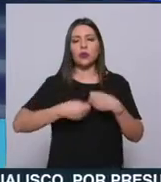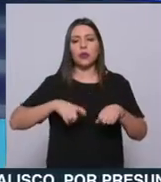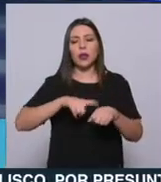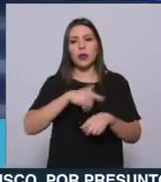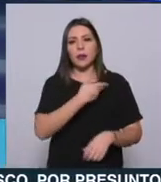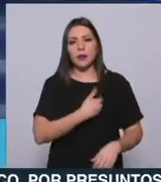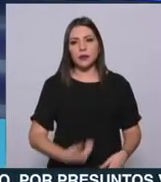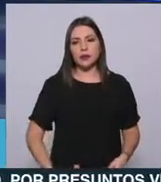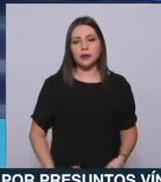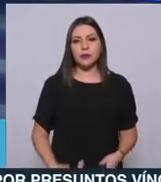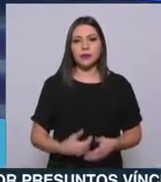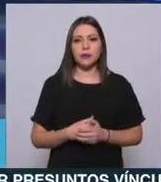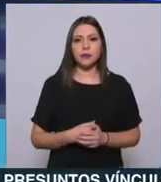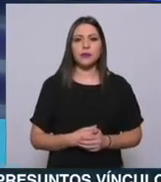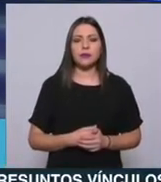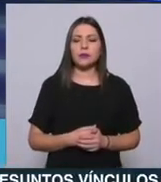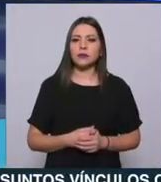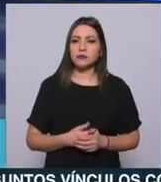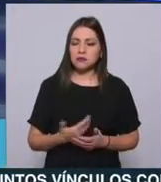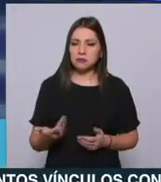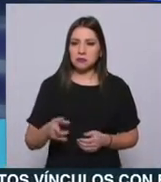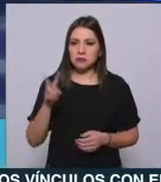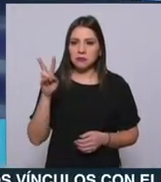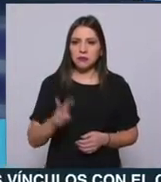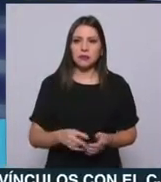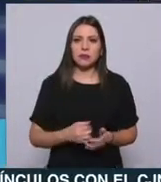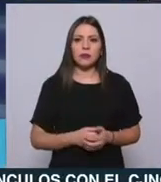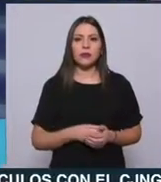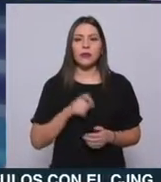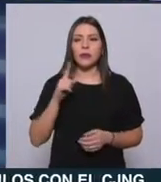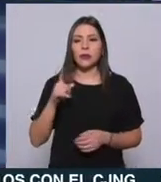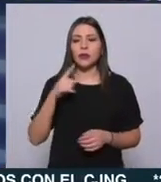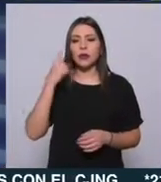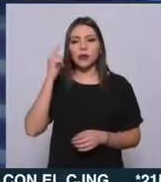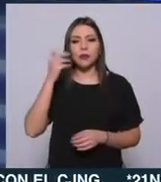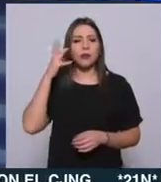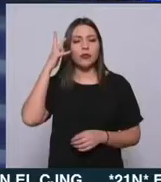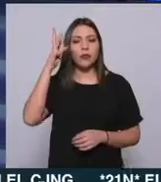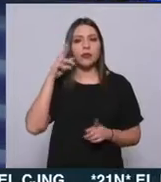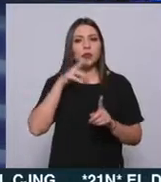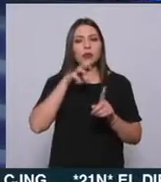Presidencia. Sin duda, maestra Fernández Cáceres, uno de los grandes retos de la actual